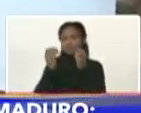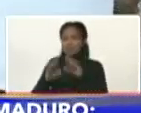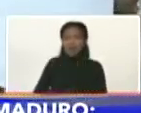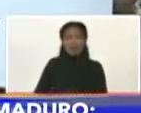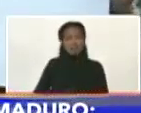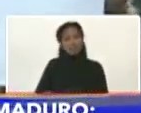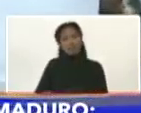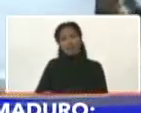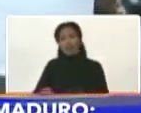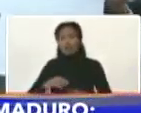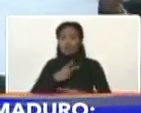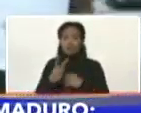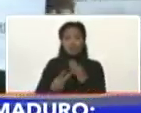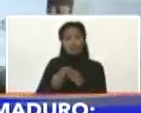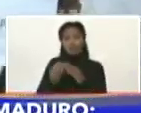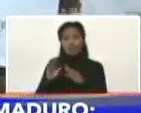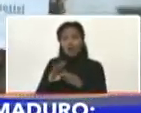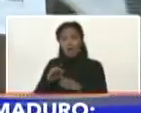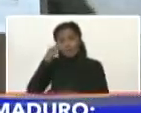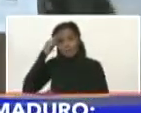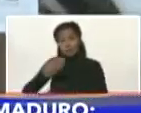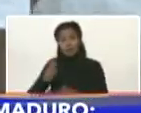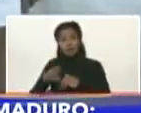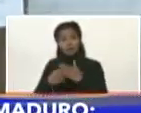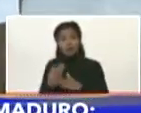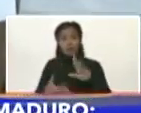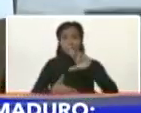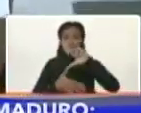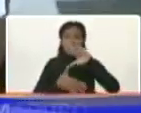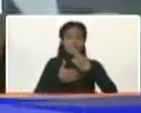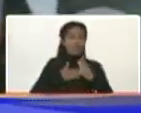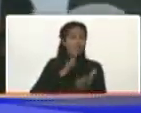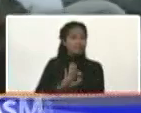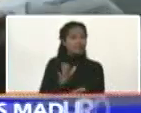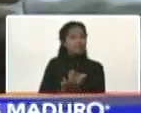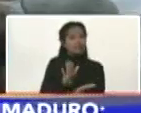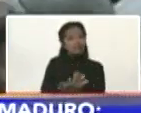Basta de aventuras golpistas y asonadas militares en América Latina.